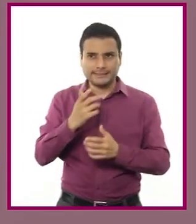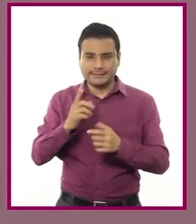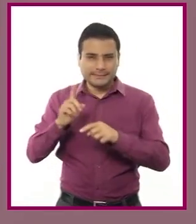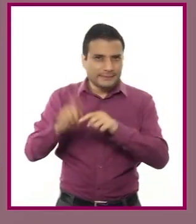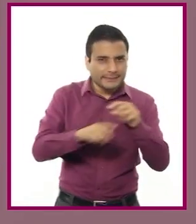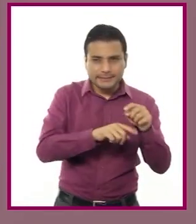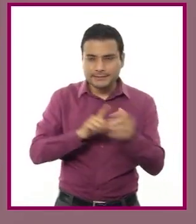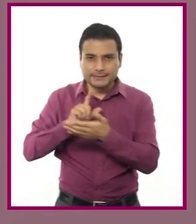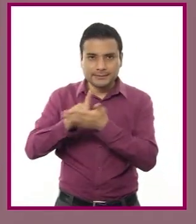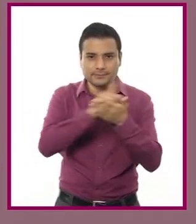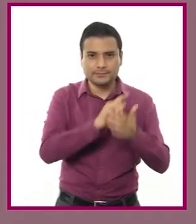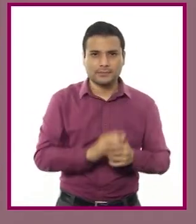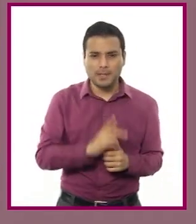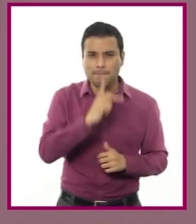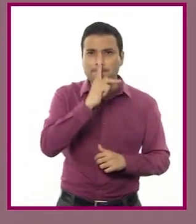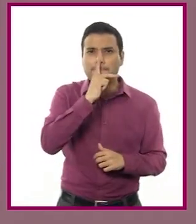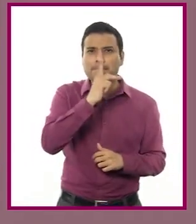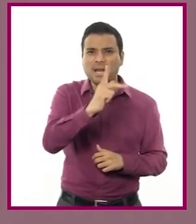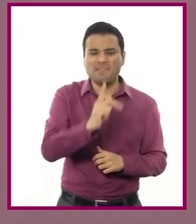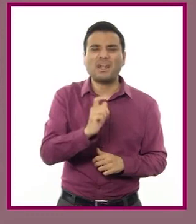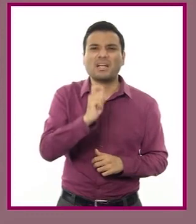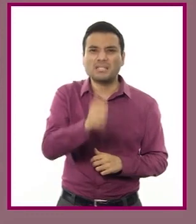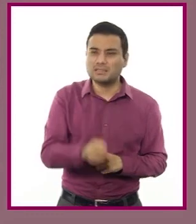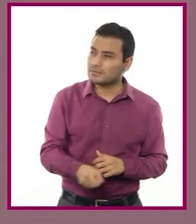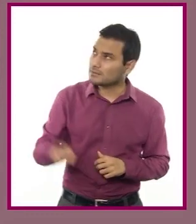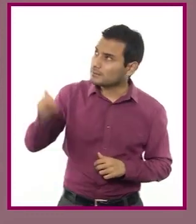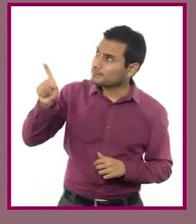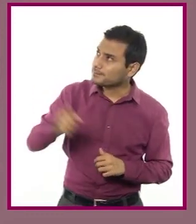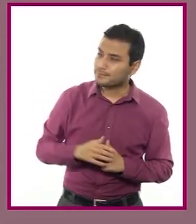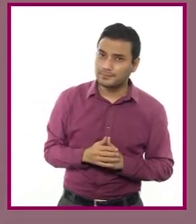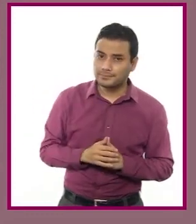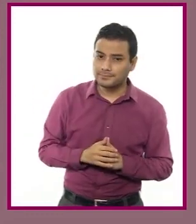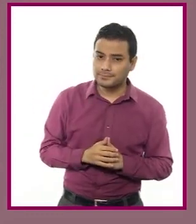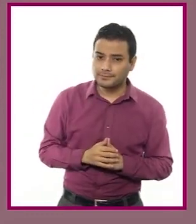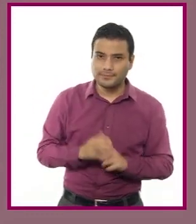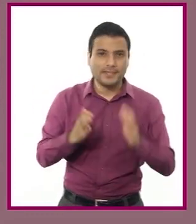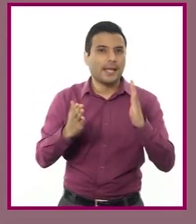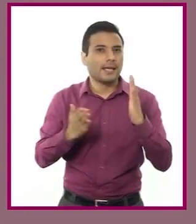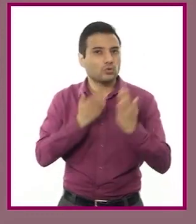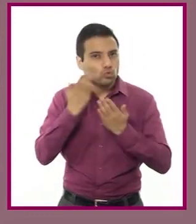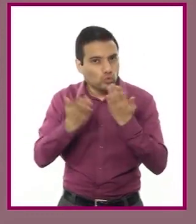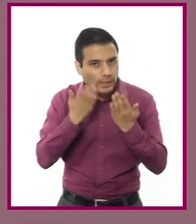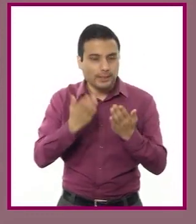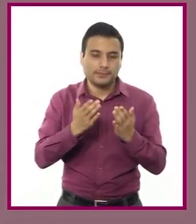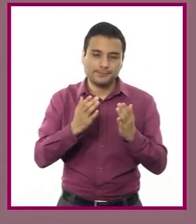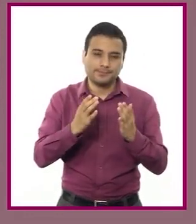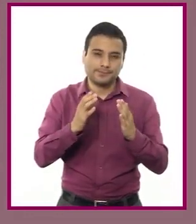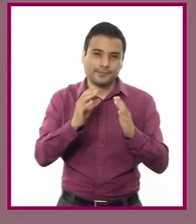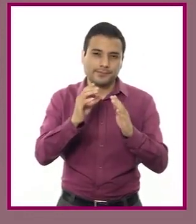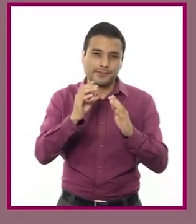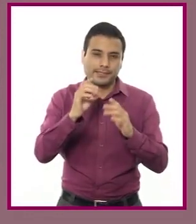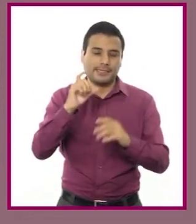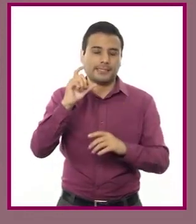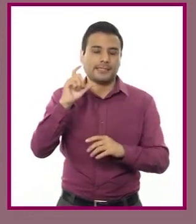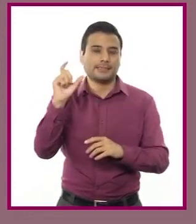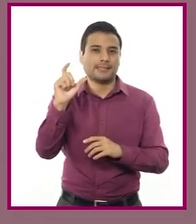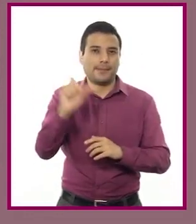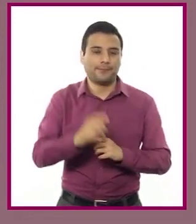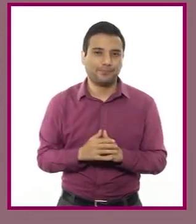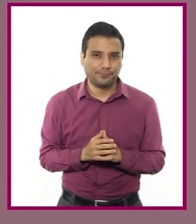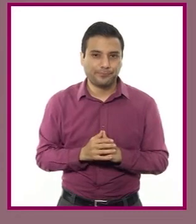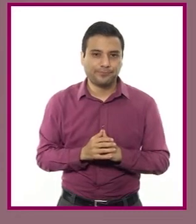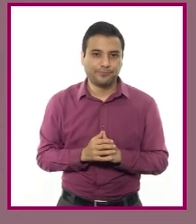palabra talibán proviene de talib, que significa estudiante del Islam. Los talibán son los